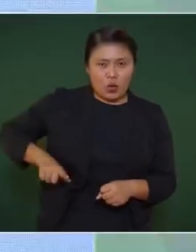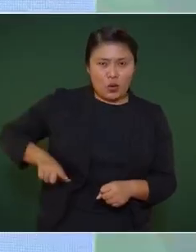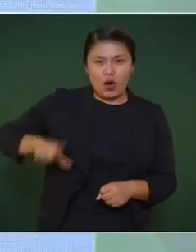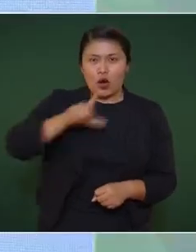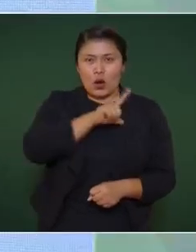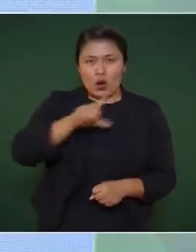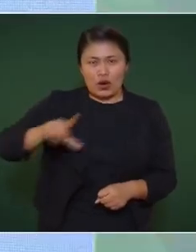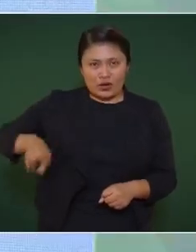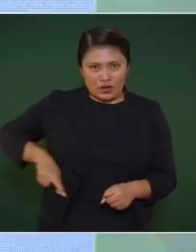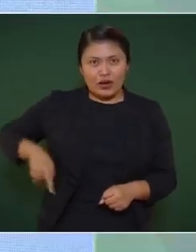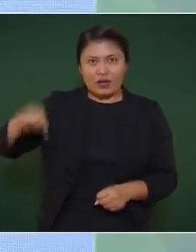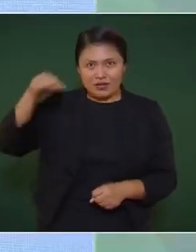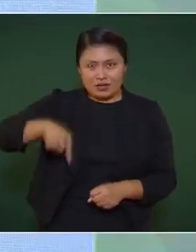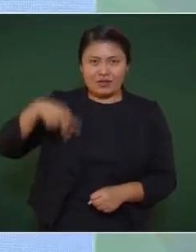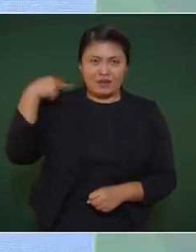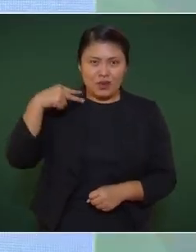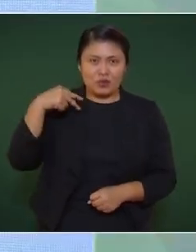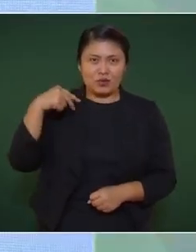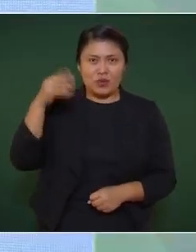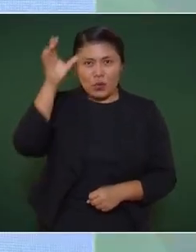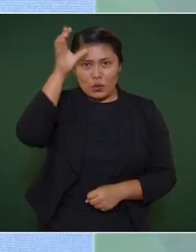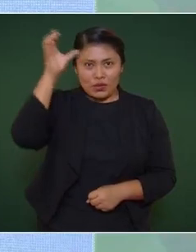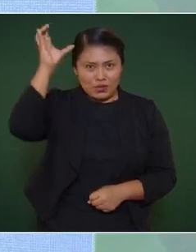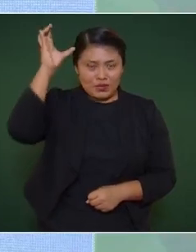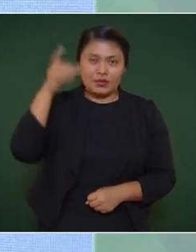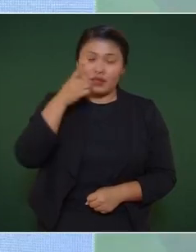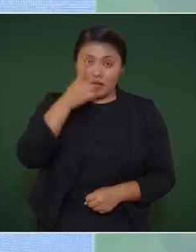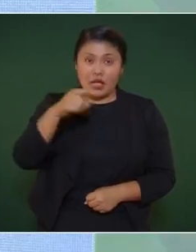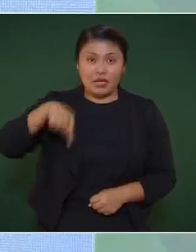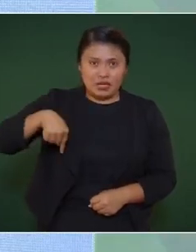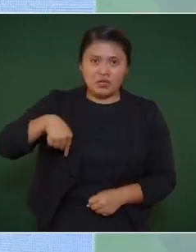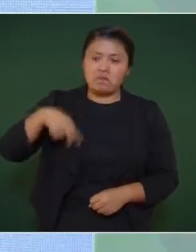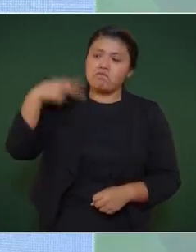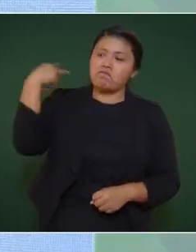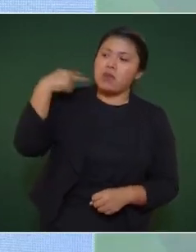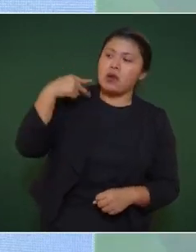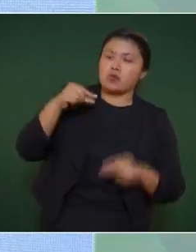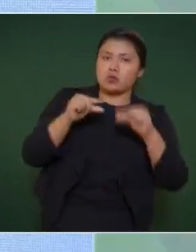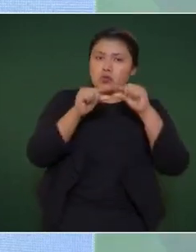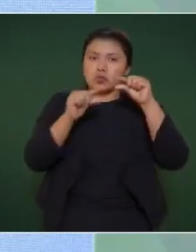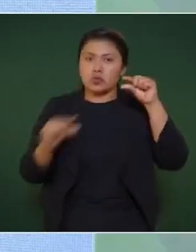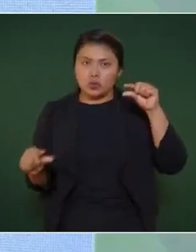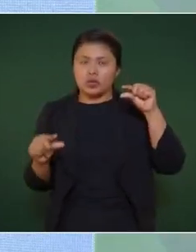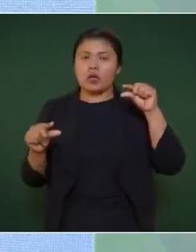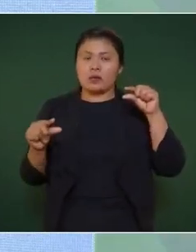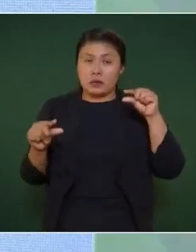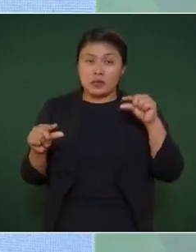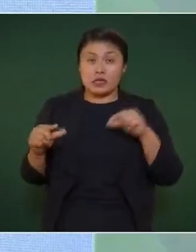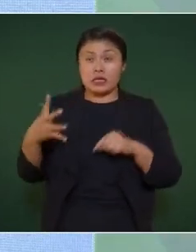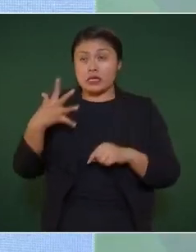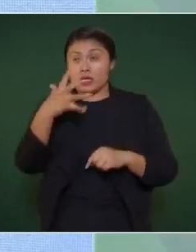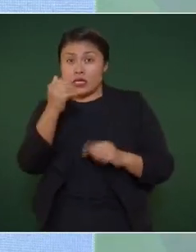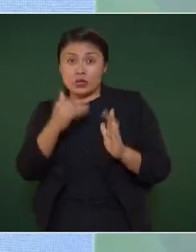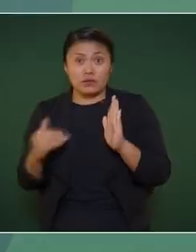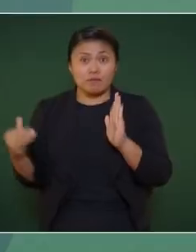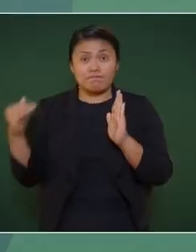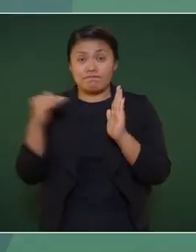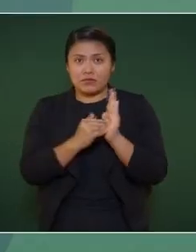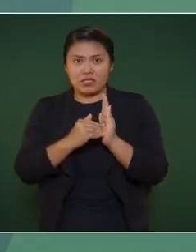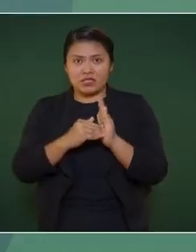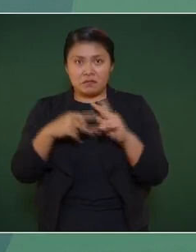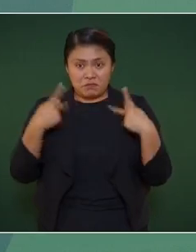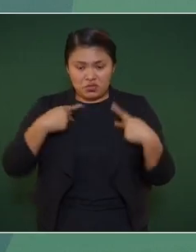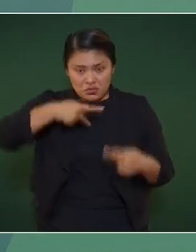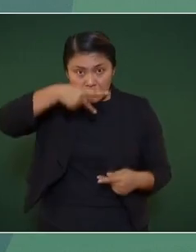que aquí en Veracruz, en el tiempo que llevamos en el gobierno, 500,000 veracruzanos salieron